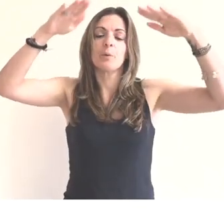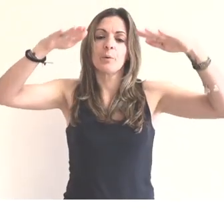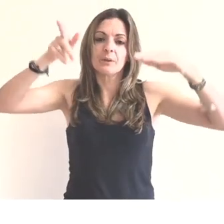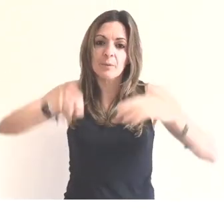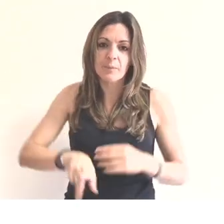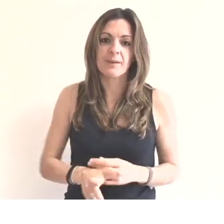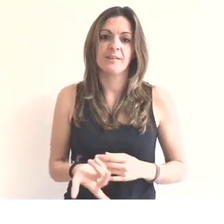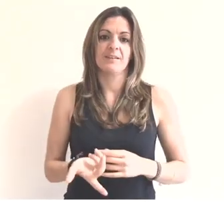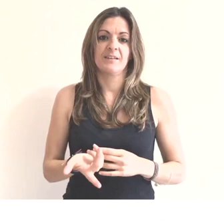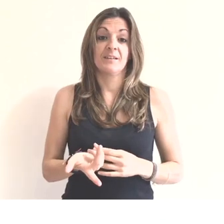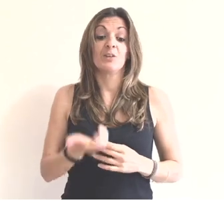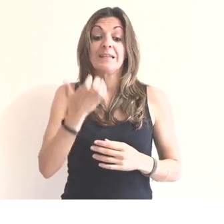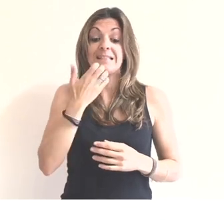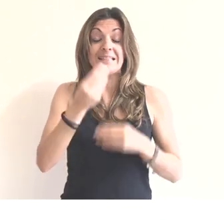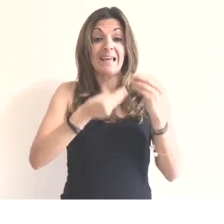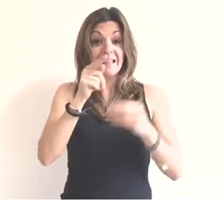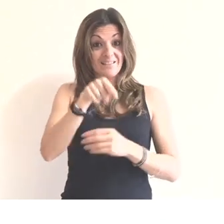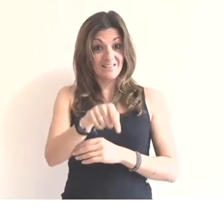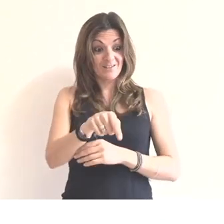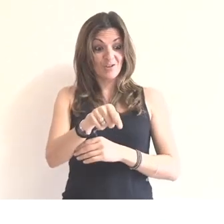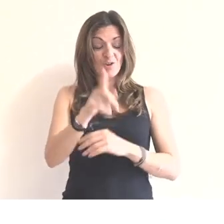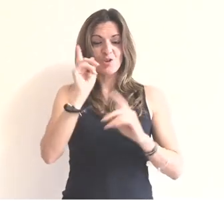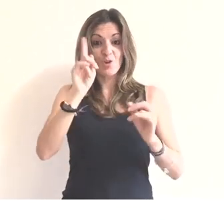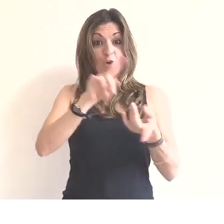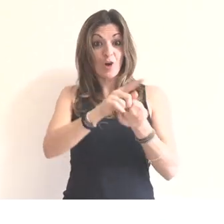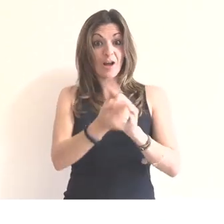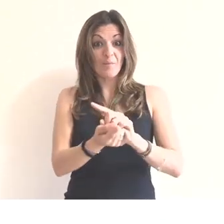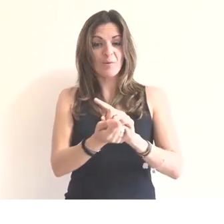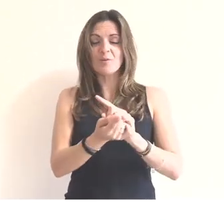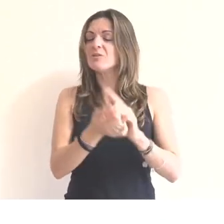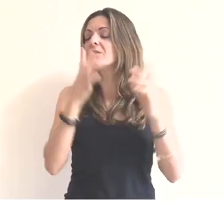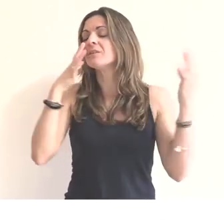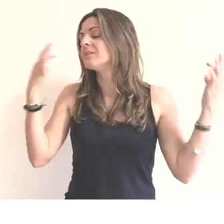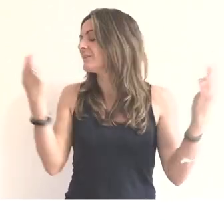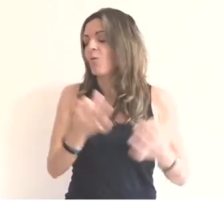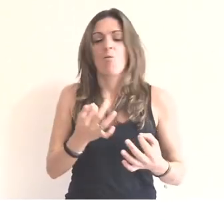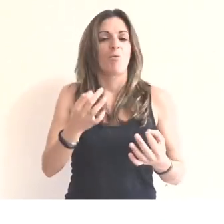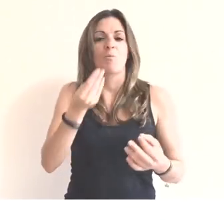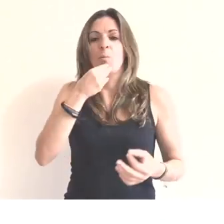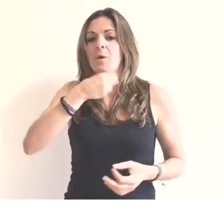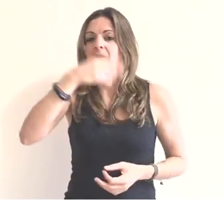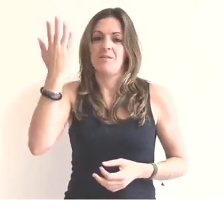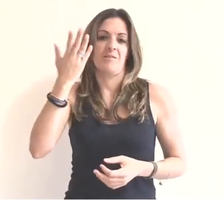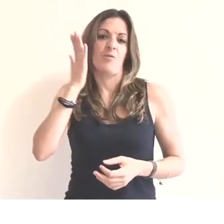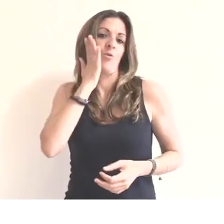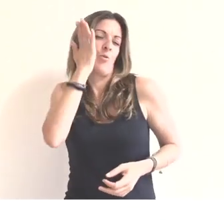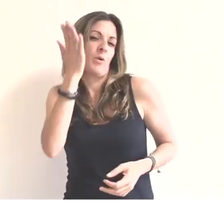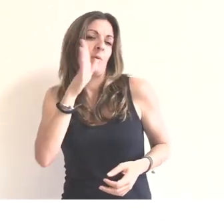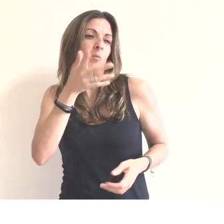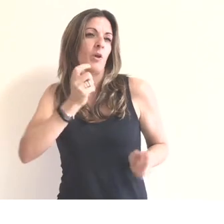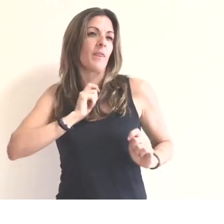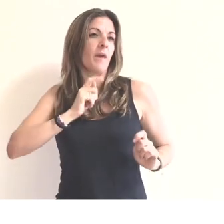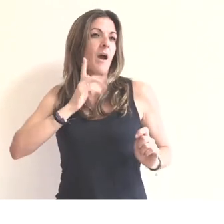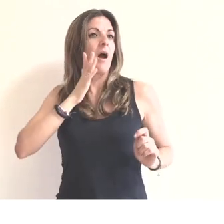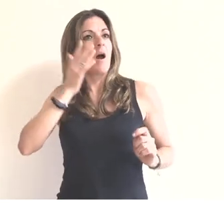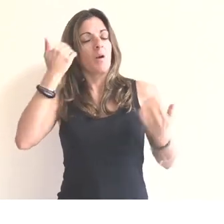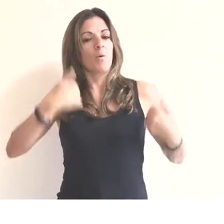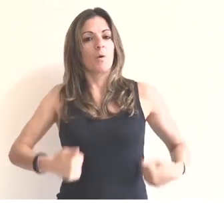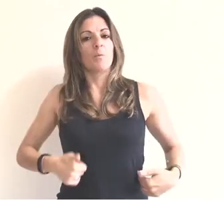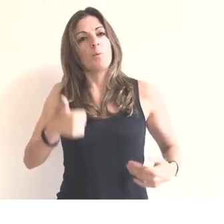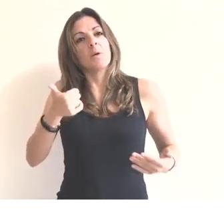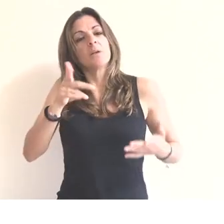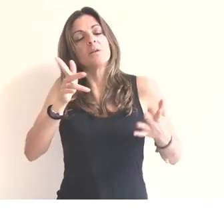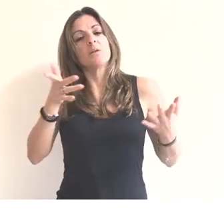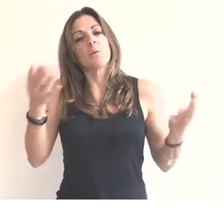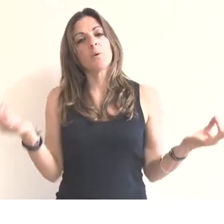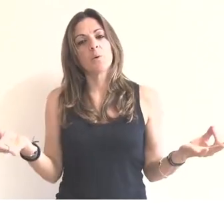el ritmo, aprovecha para leer, baja la intensidad de las luces en casa. Una vez que ya hayas hecho todo esto, verás que solo